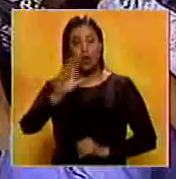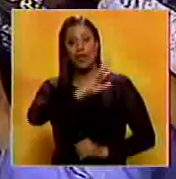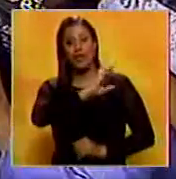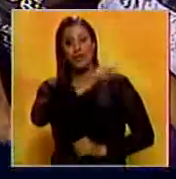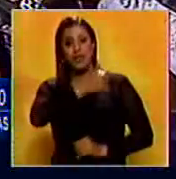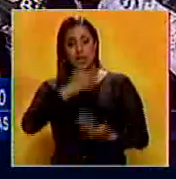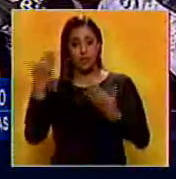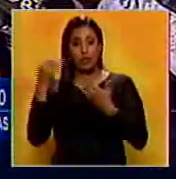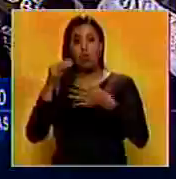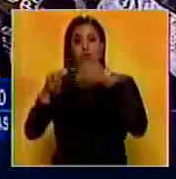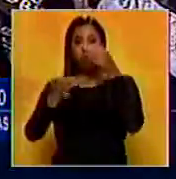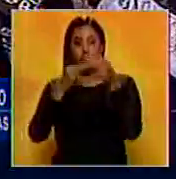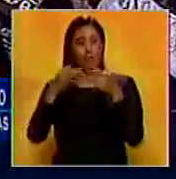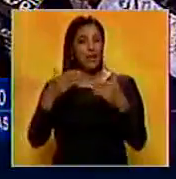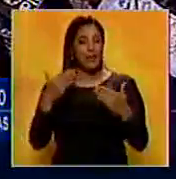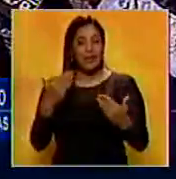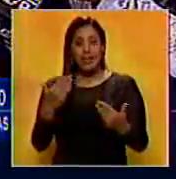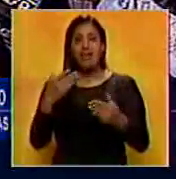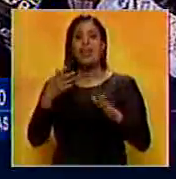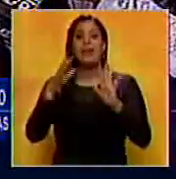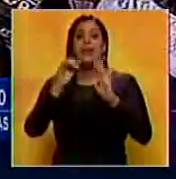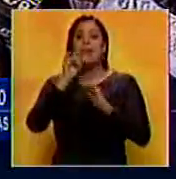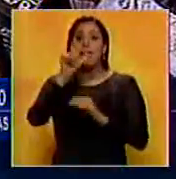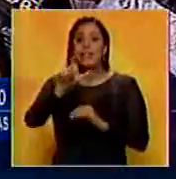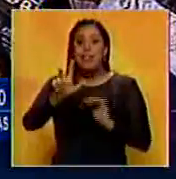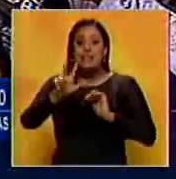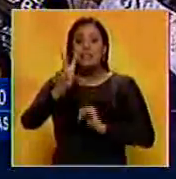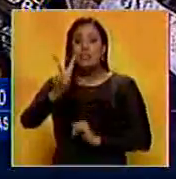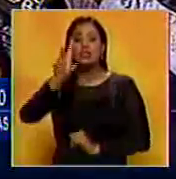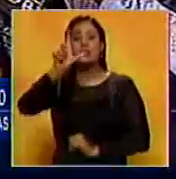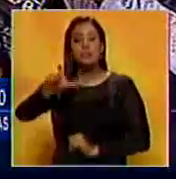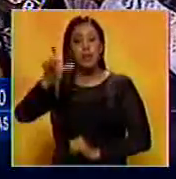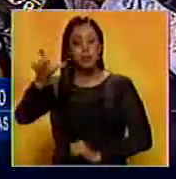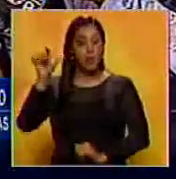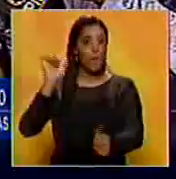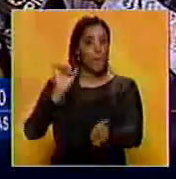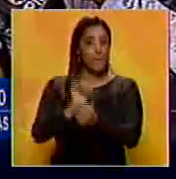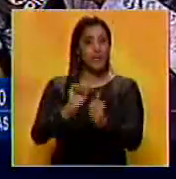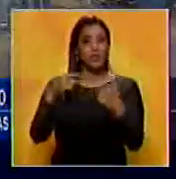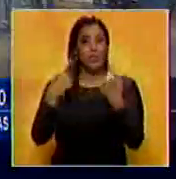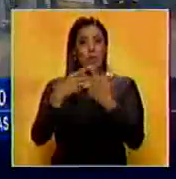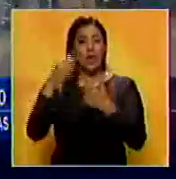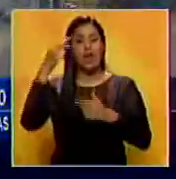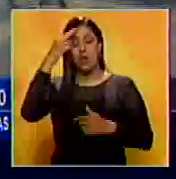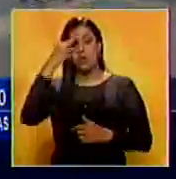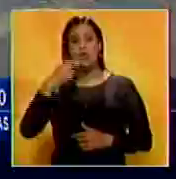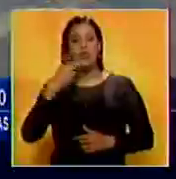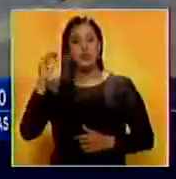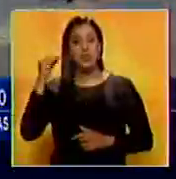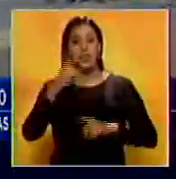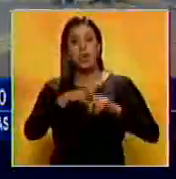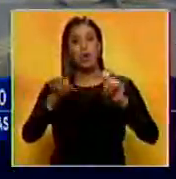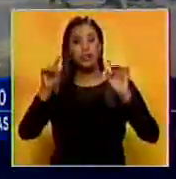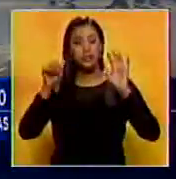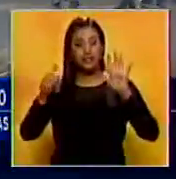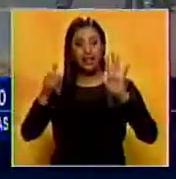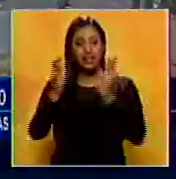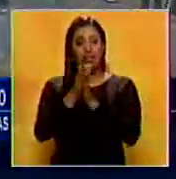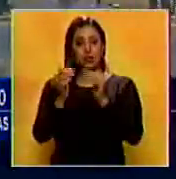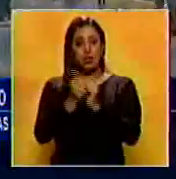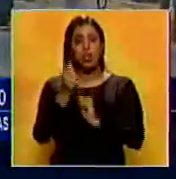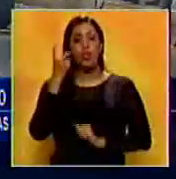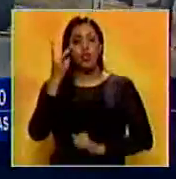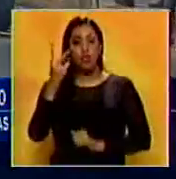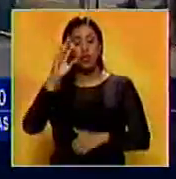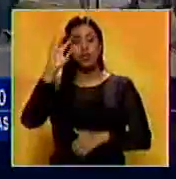director de la ong Alfredo Romero precisó que 32 personas fueron detenidas en los altos mirandinos seis en anzuategui 12 en